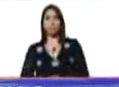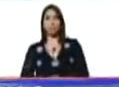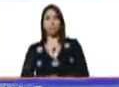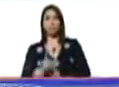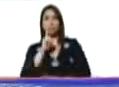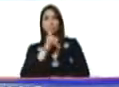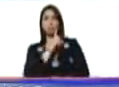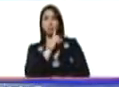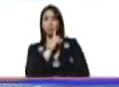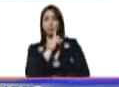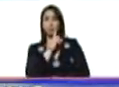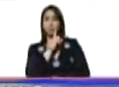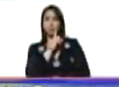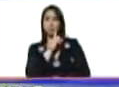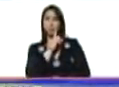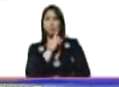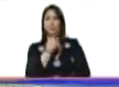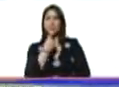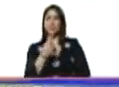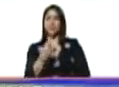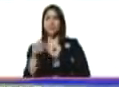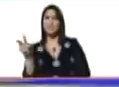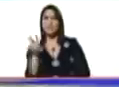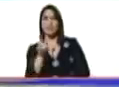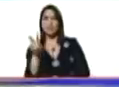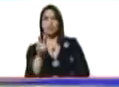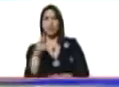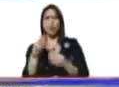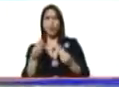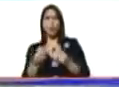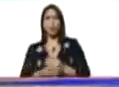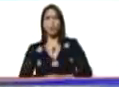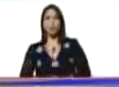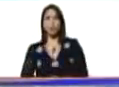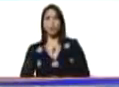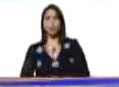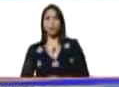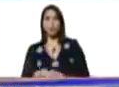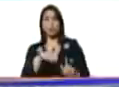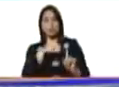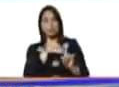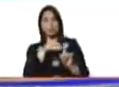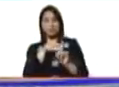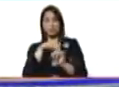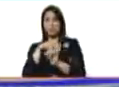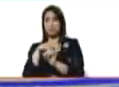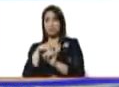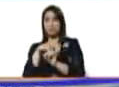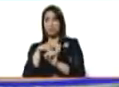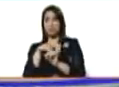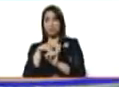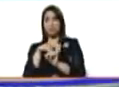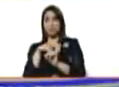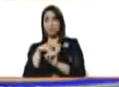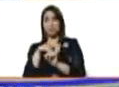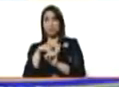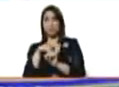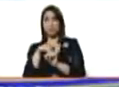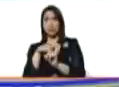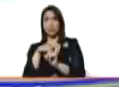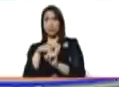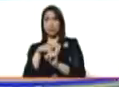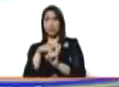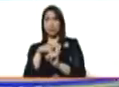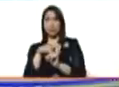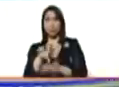denominar y decretar a Venezuela como una amenaza inusual y